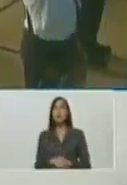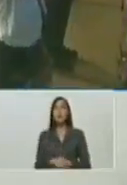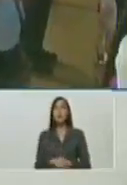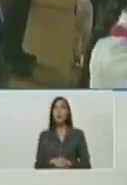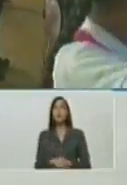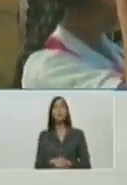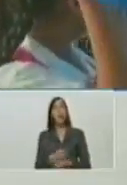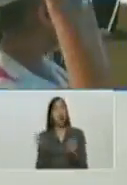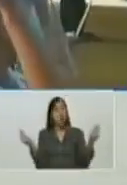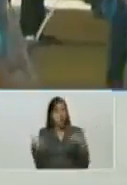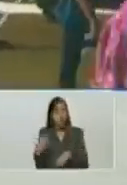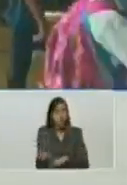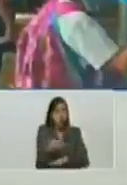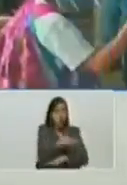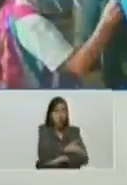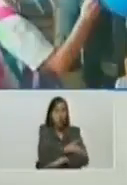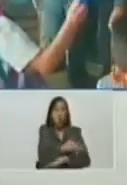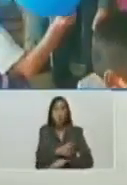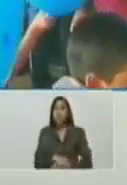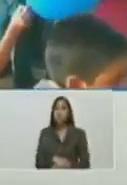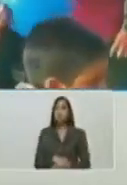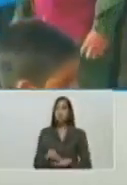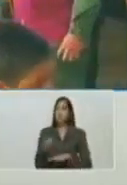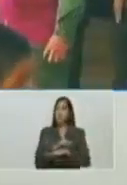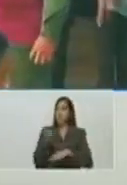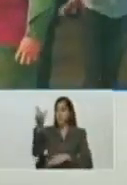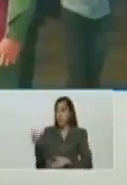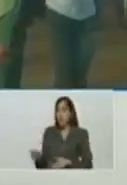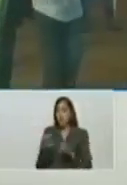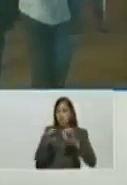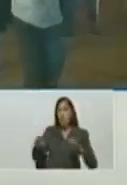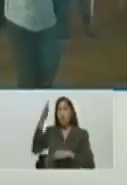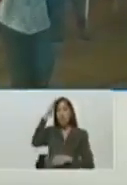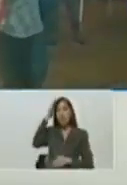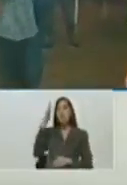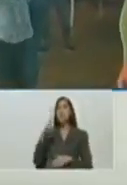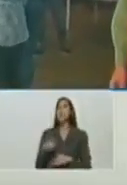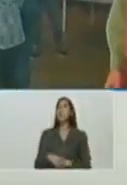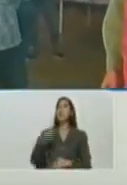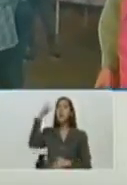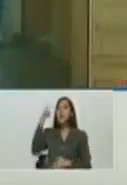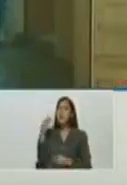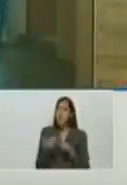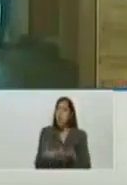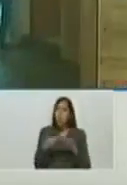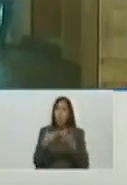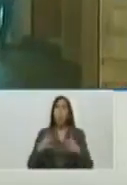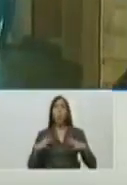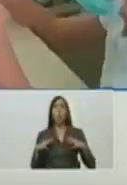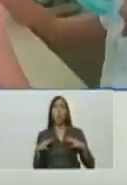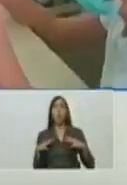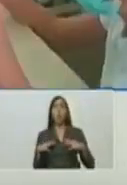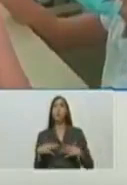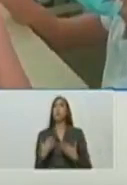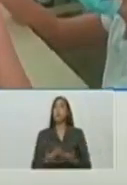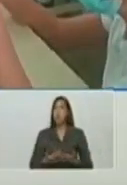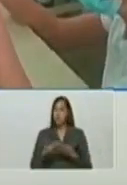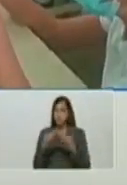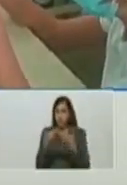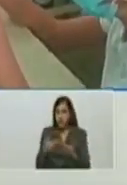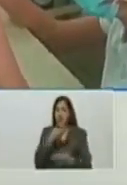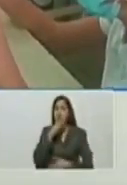acordada. La ministra sabrá qué fecha, donde se dan las vacaciones escolares